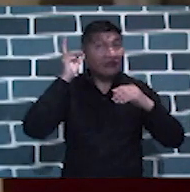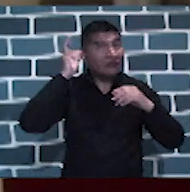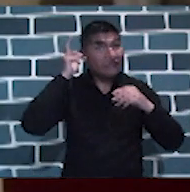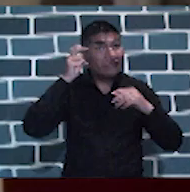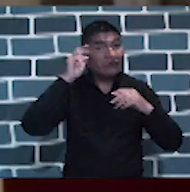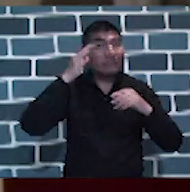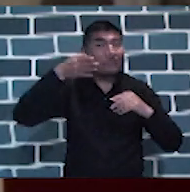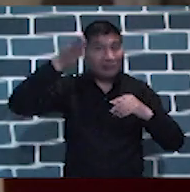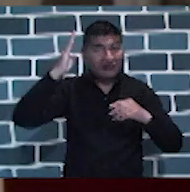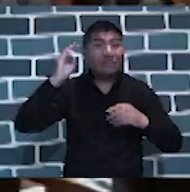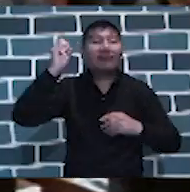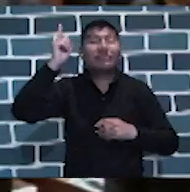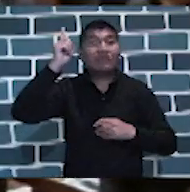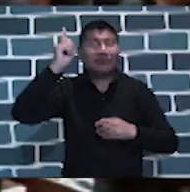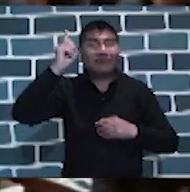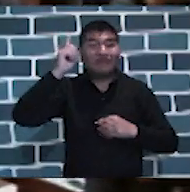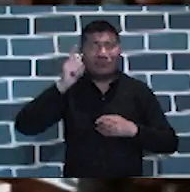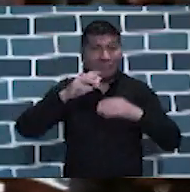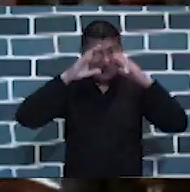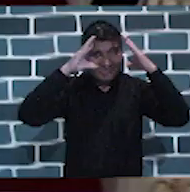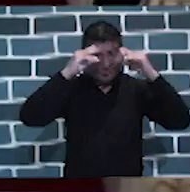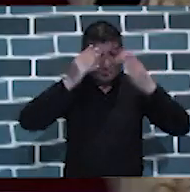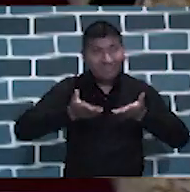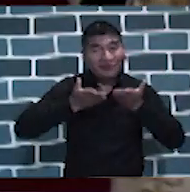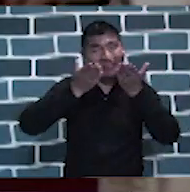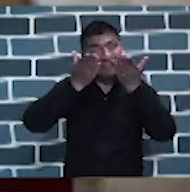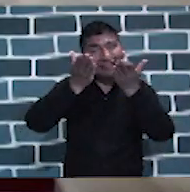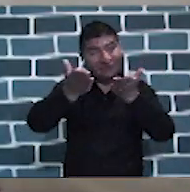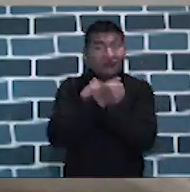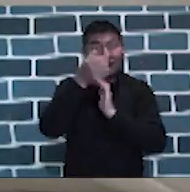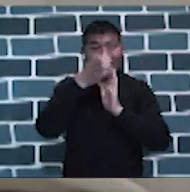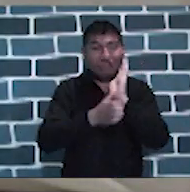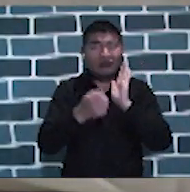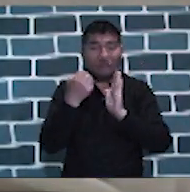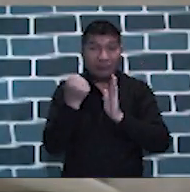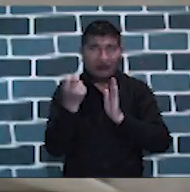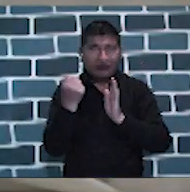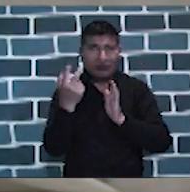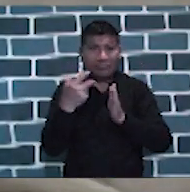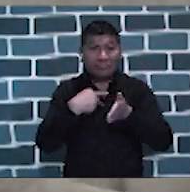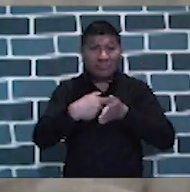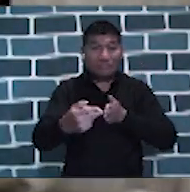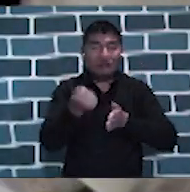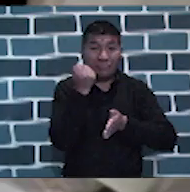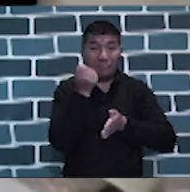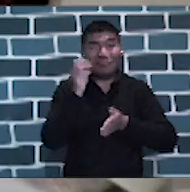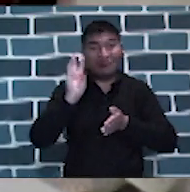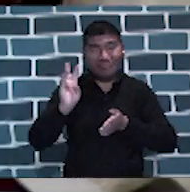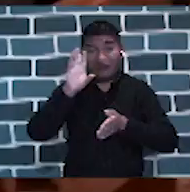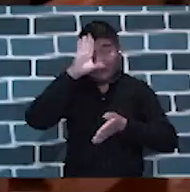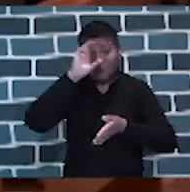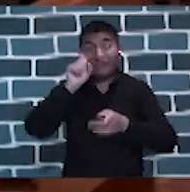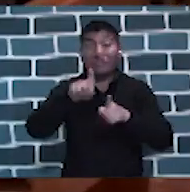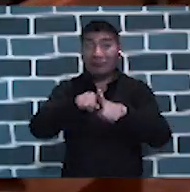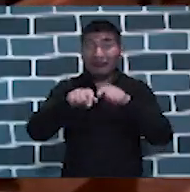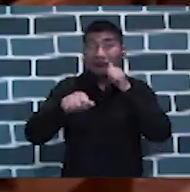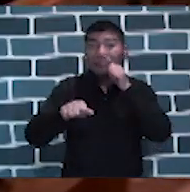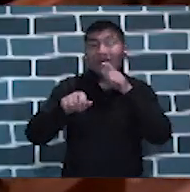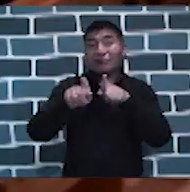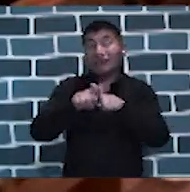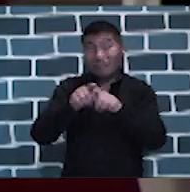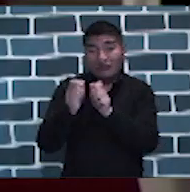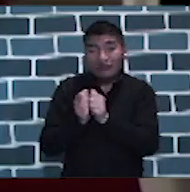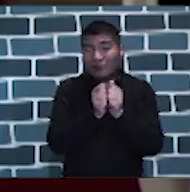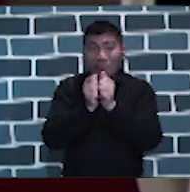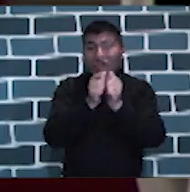de Dios. Les enseñará de lo mío. Hermanos y hermanas, unidos a